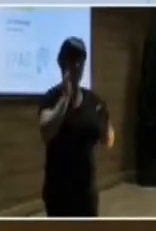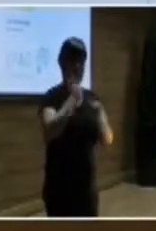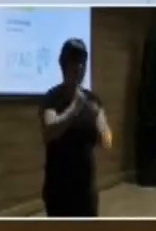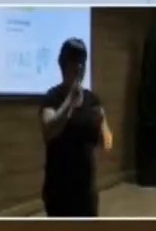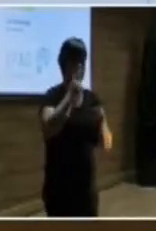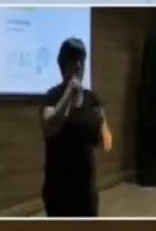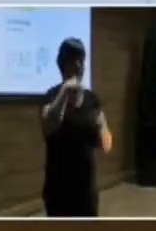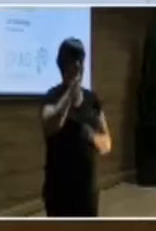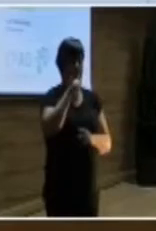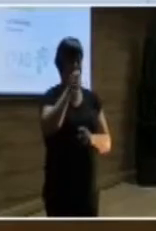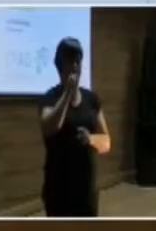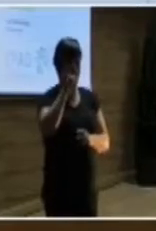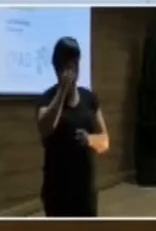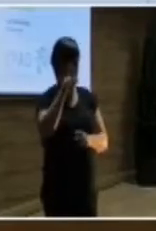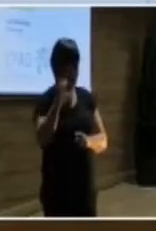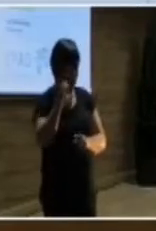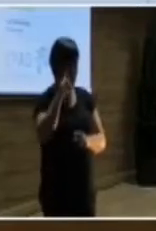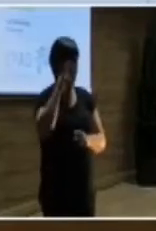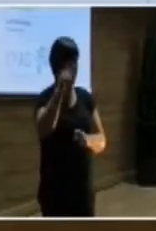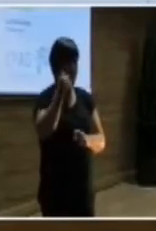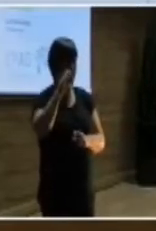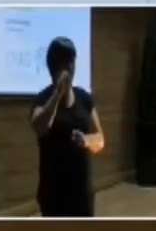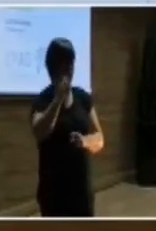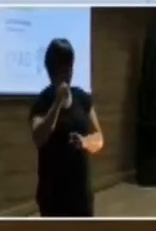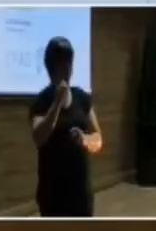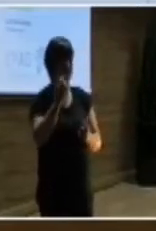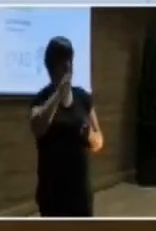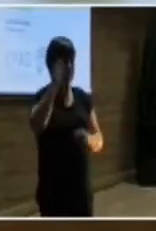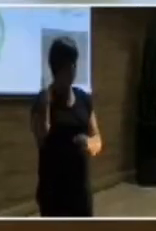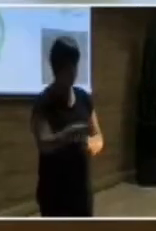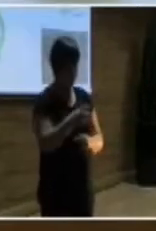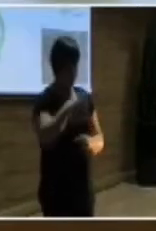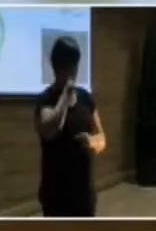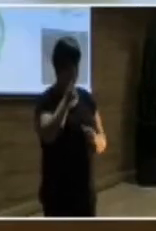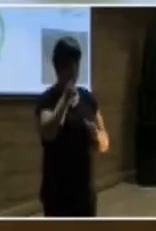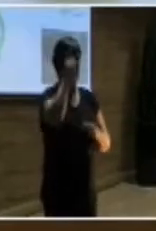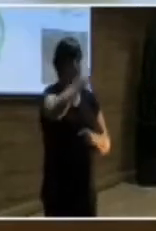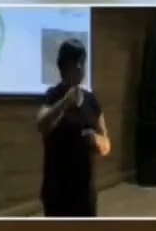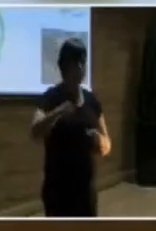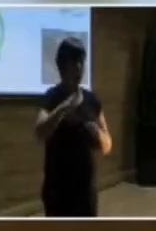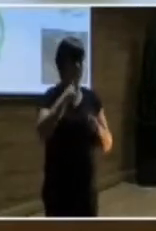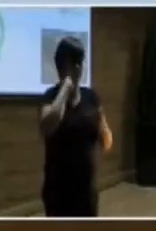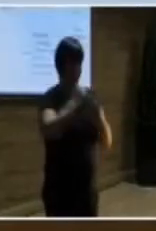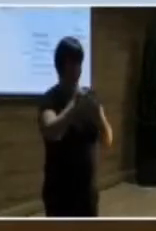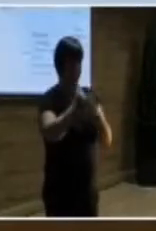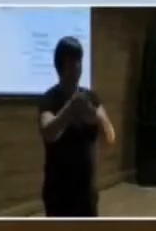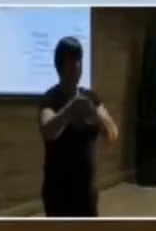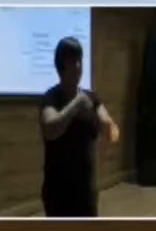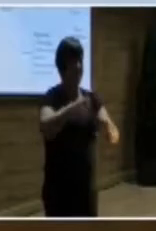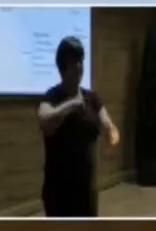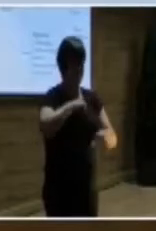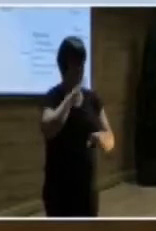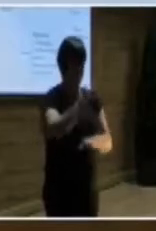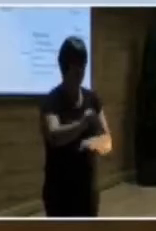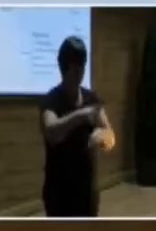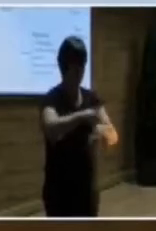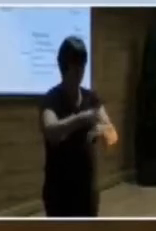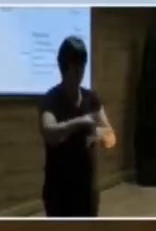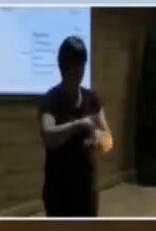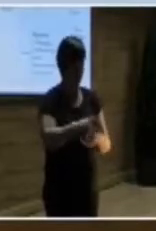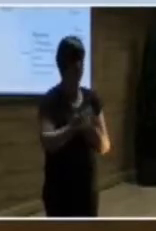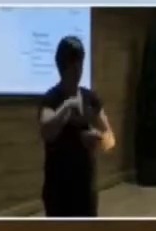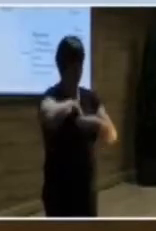anti-tau, antiinflamación en personas que tengan enfermedad de Alzheimer preclínica. Yo creo que esto es una buena noticia. Y por último, creo que es importante hacer